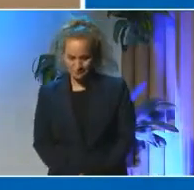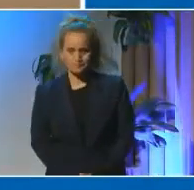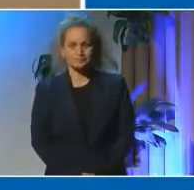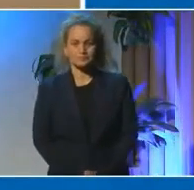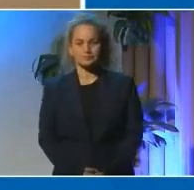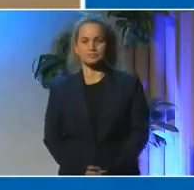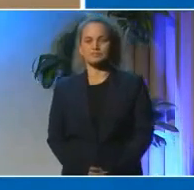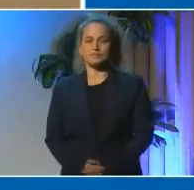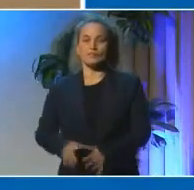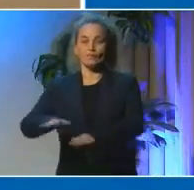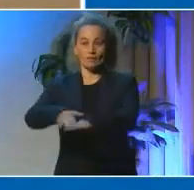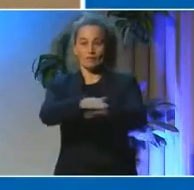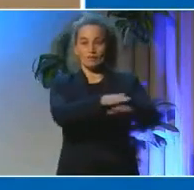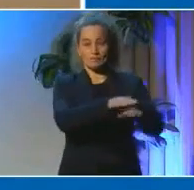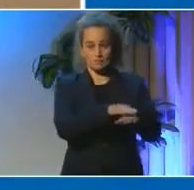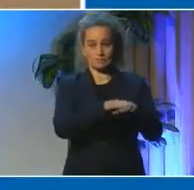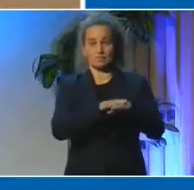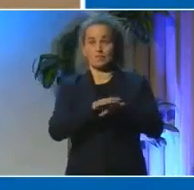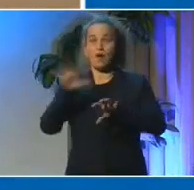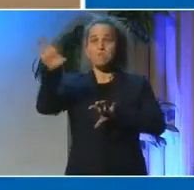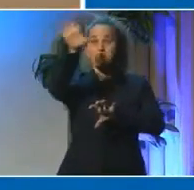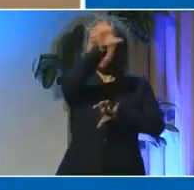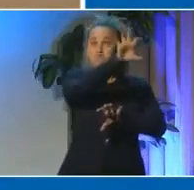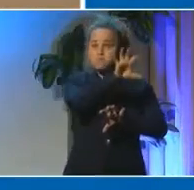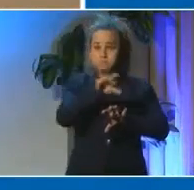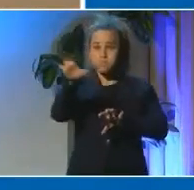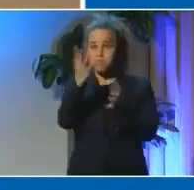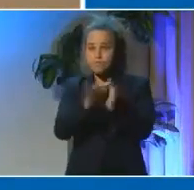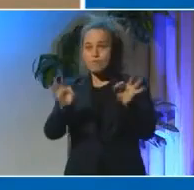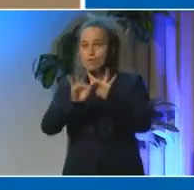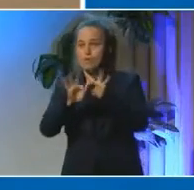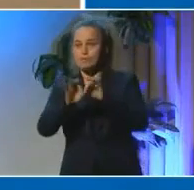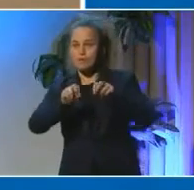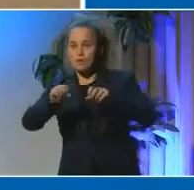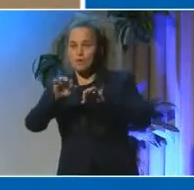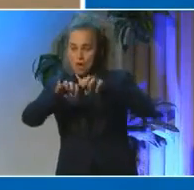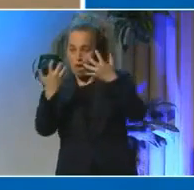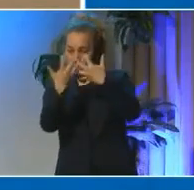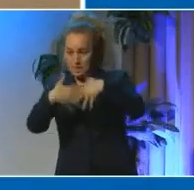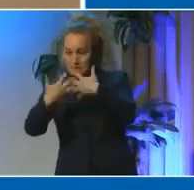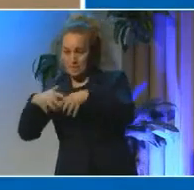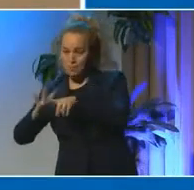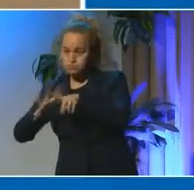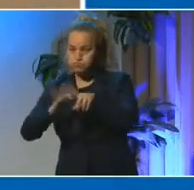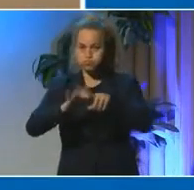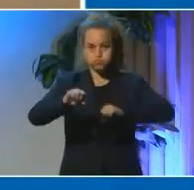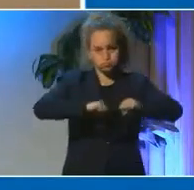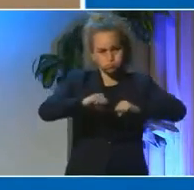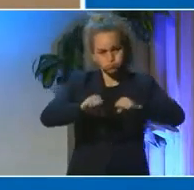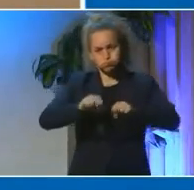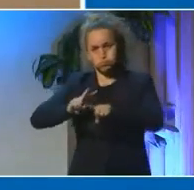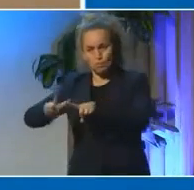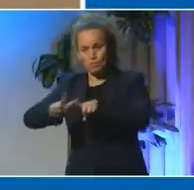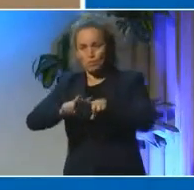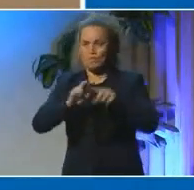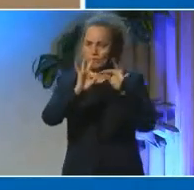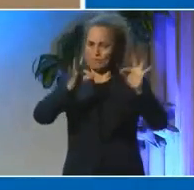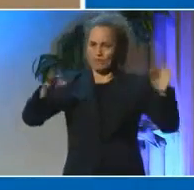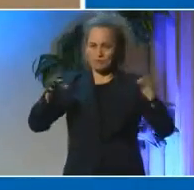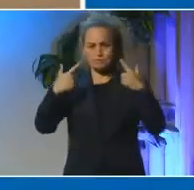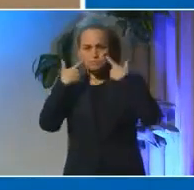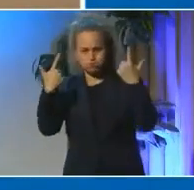las las naciones se mueven a la velocidad que se mueven las empresas es una frase bastante como